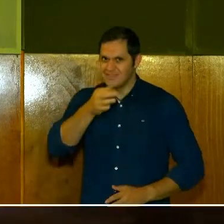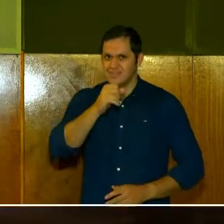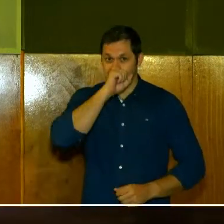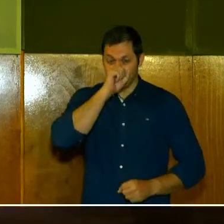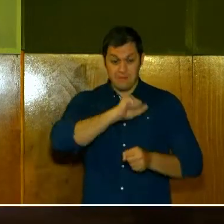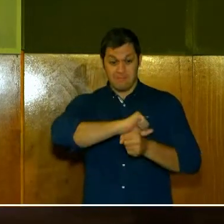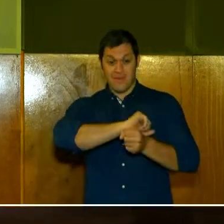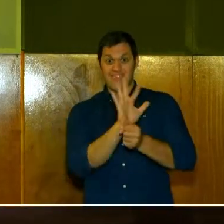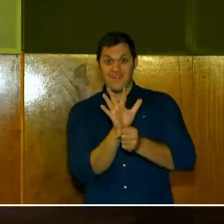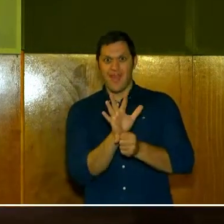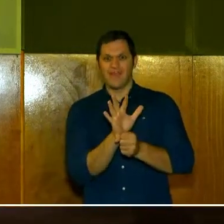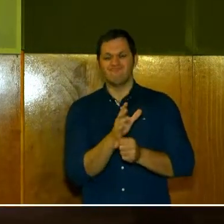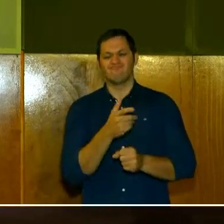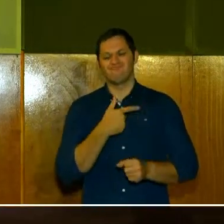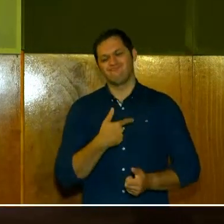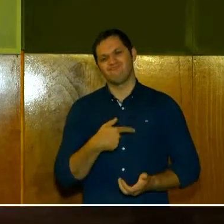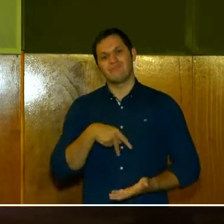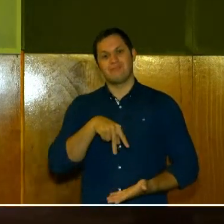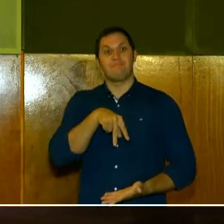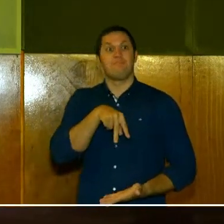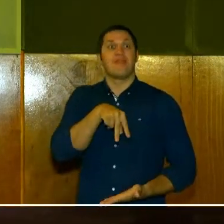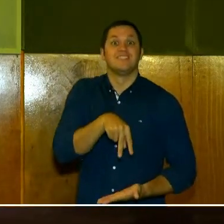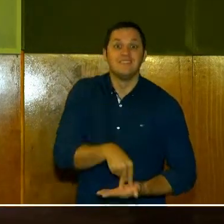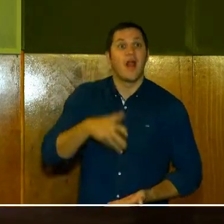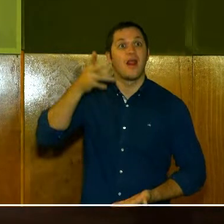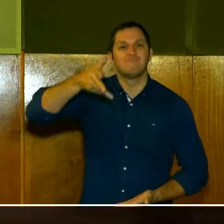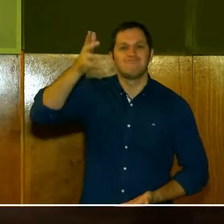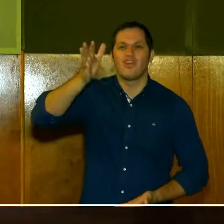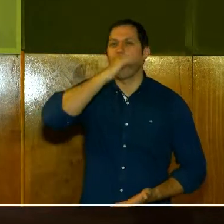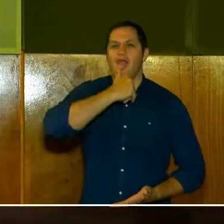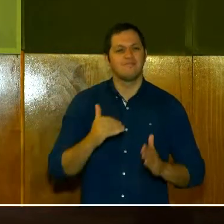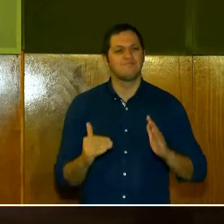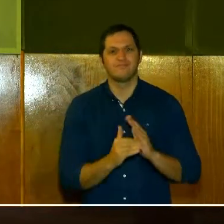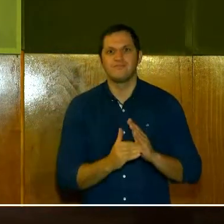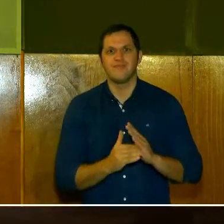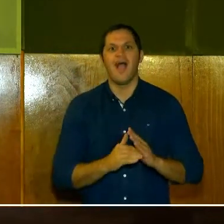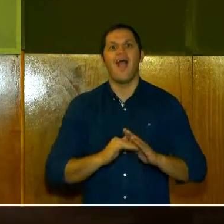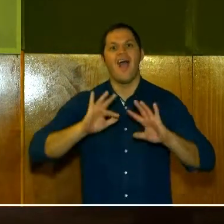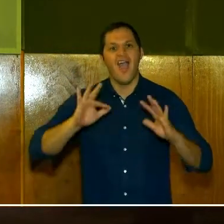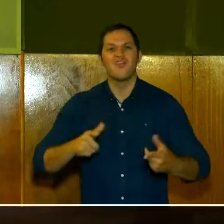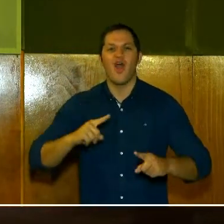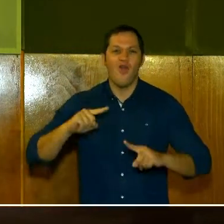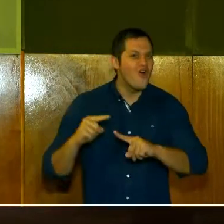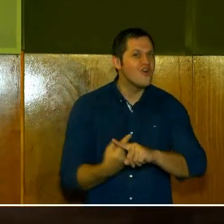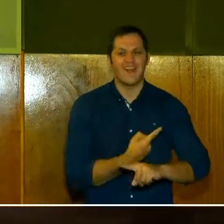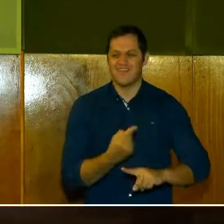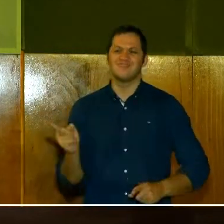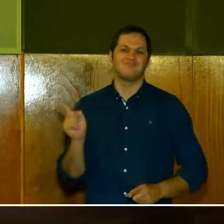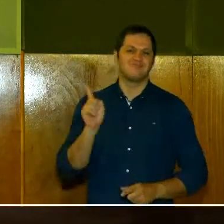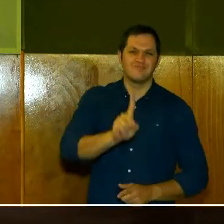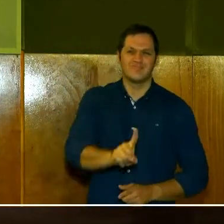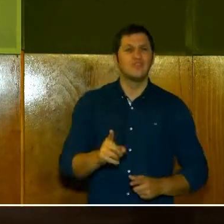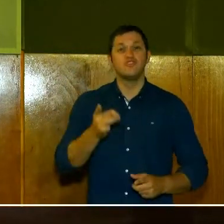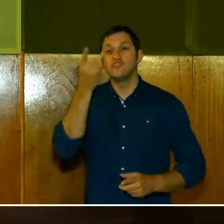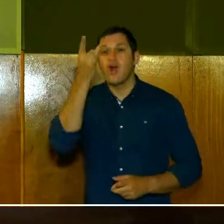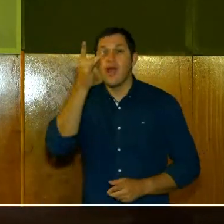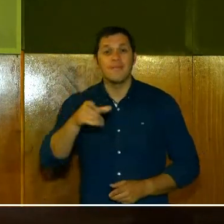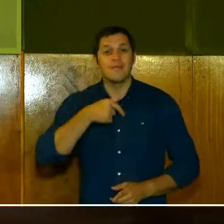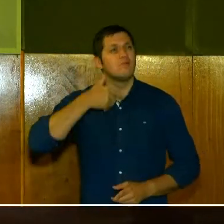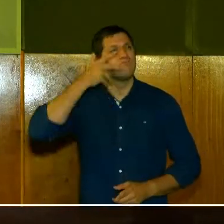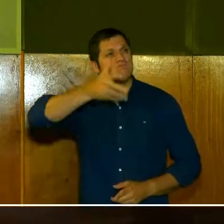buenas tardes muchísimas gracias por la invitación antes de partir quiero decir que esta es mi primera charla presencial